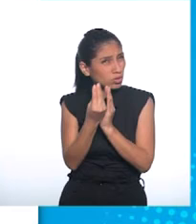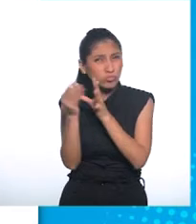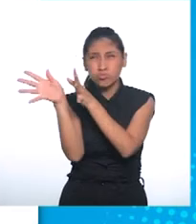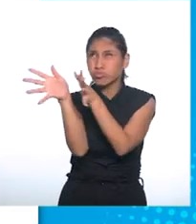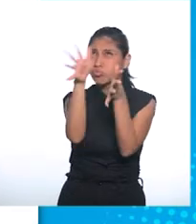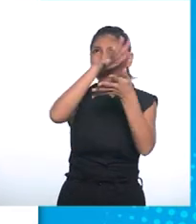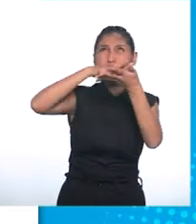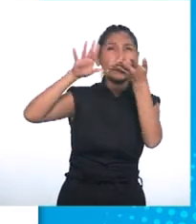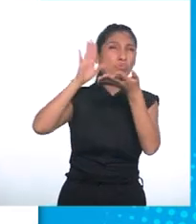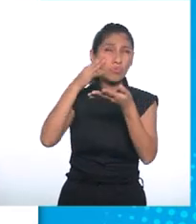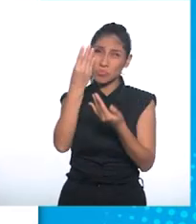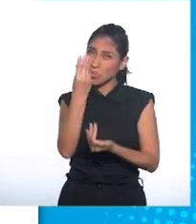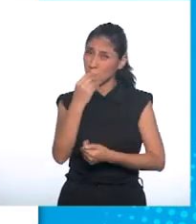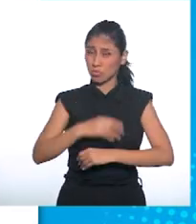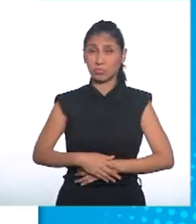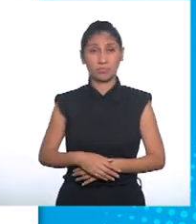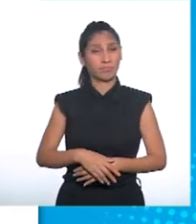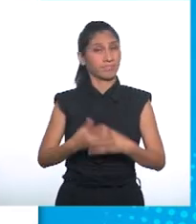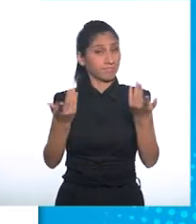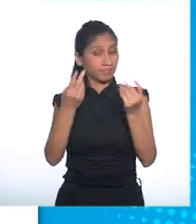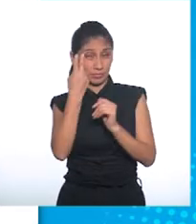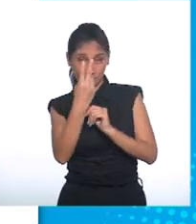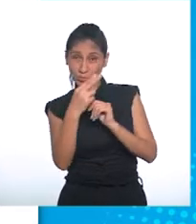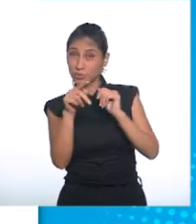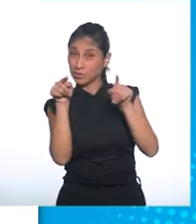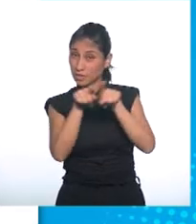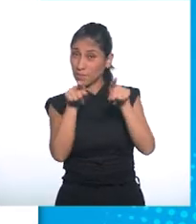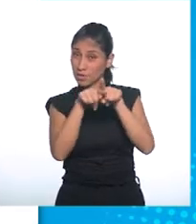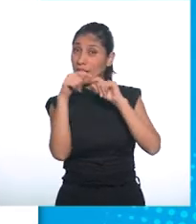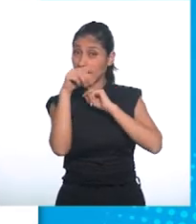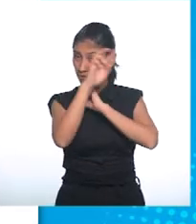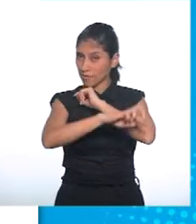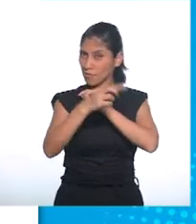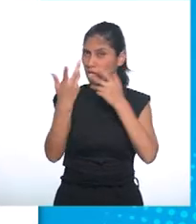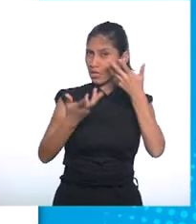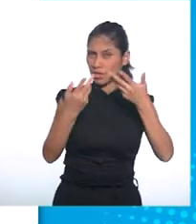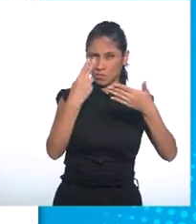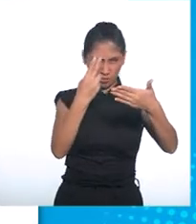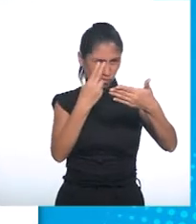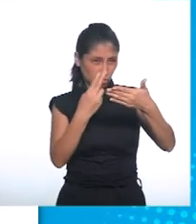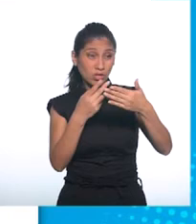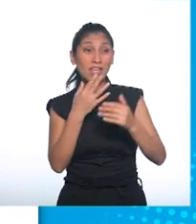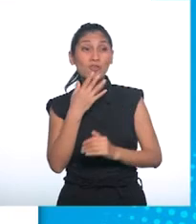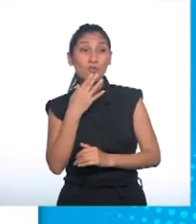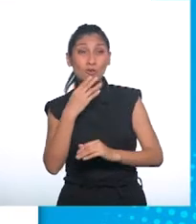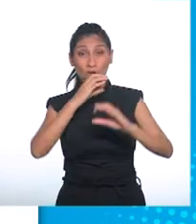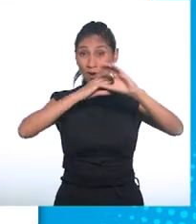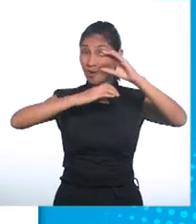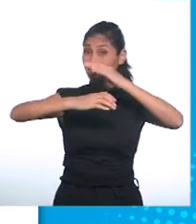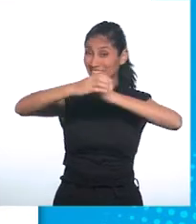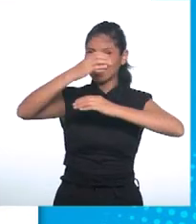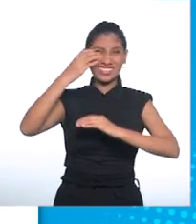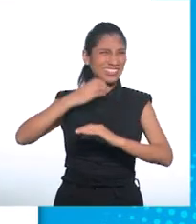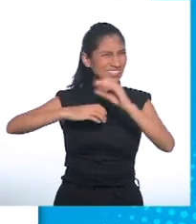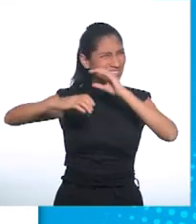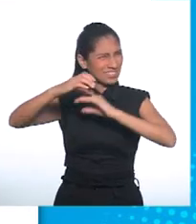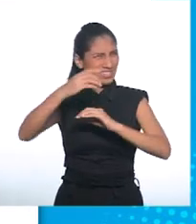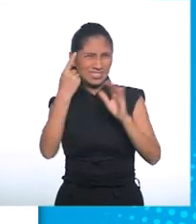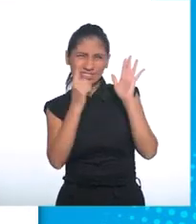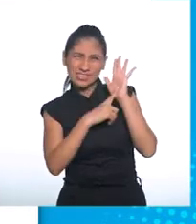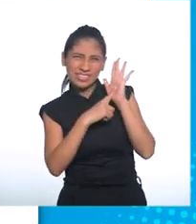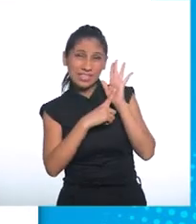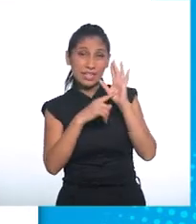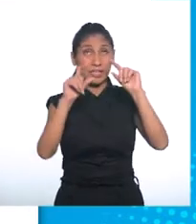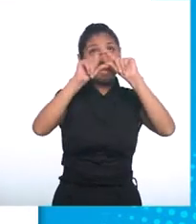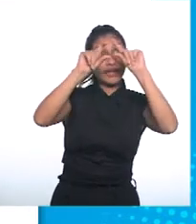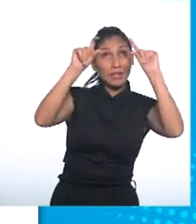seguimos enfocando en este país, observamos que tiene una barra de color celeste, la cual señala que se encuentra en el